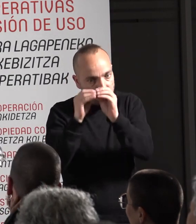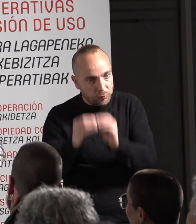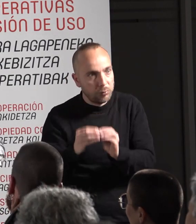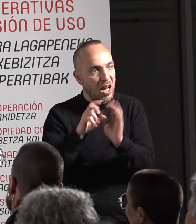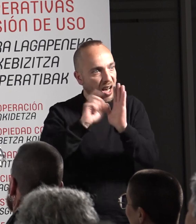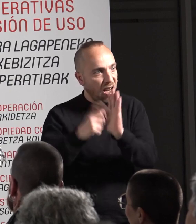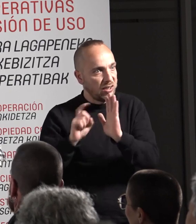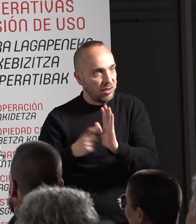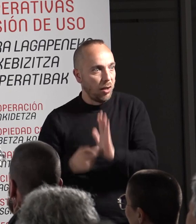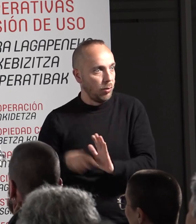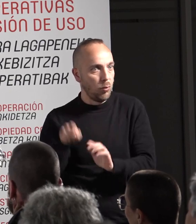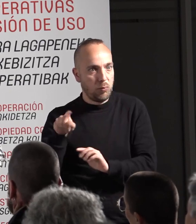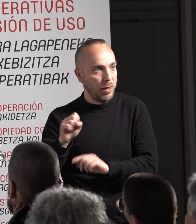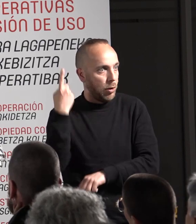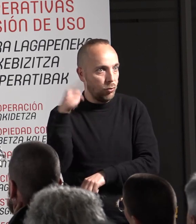la poca capacidad